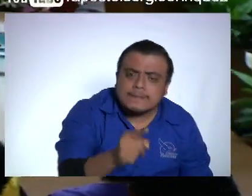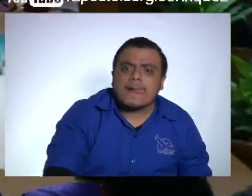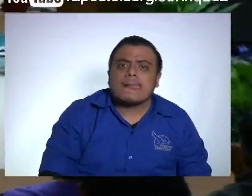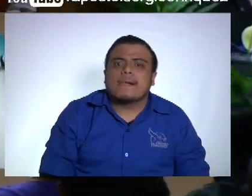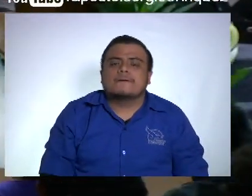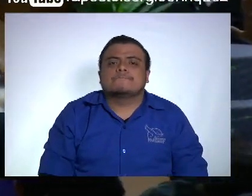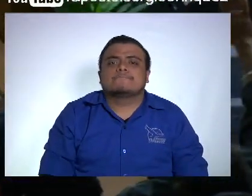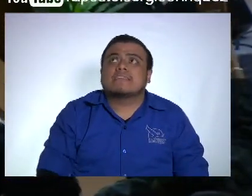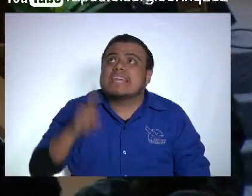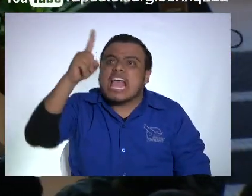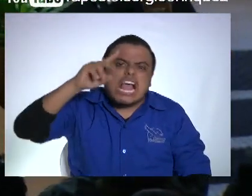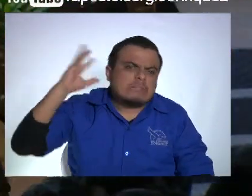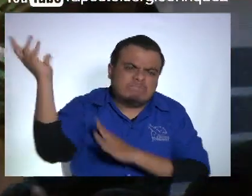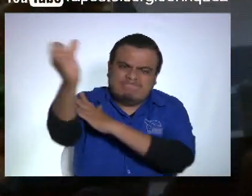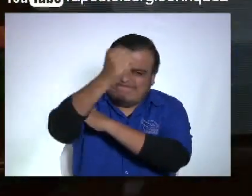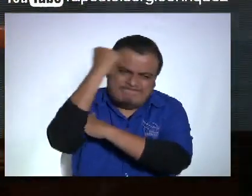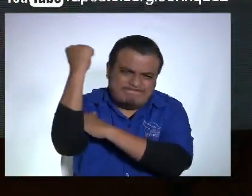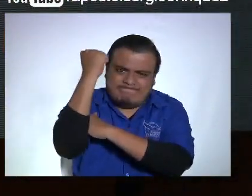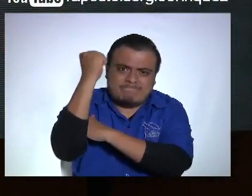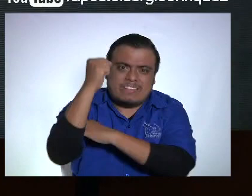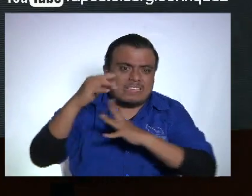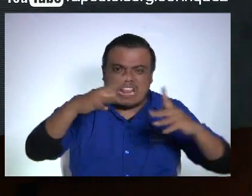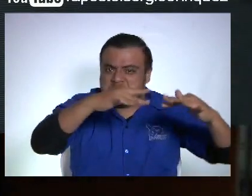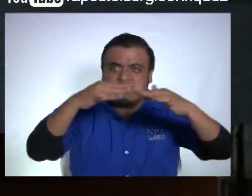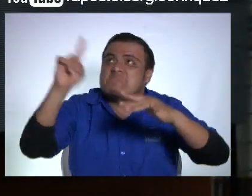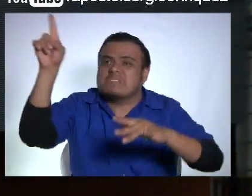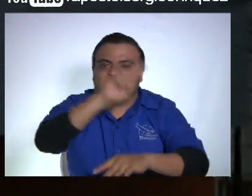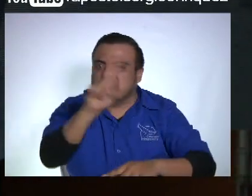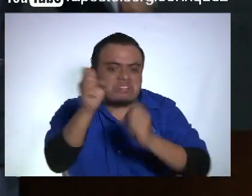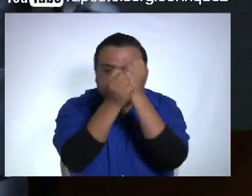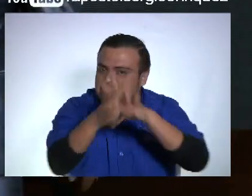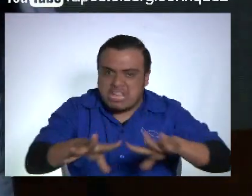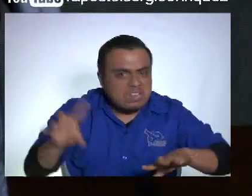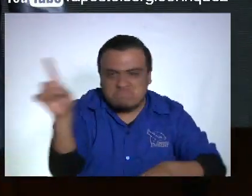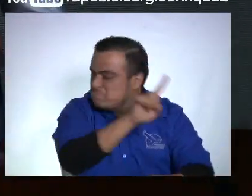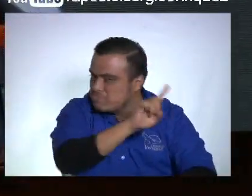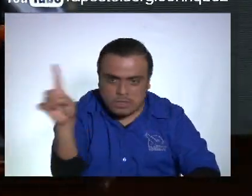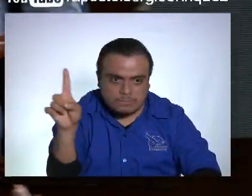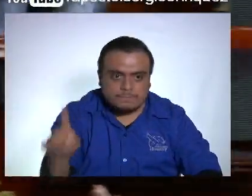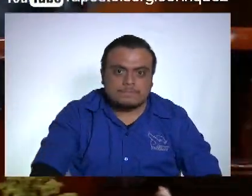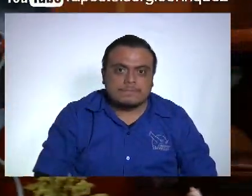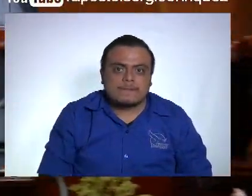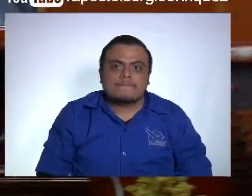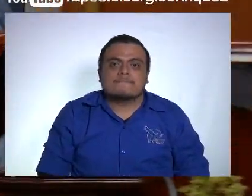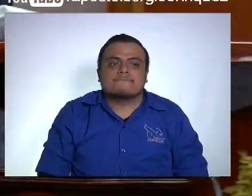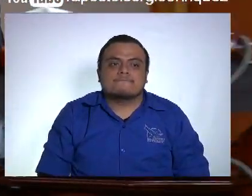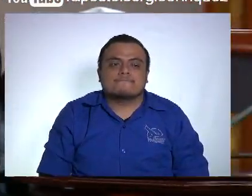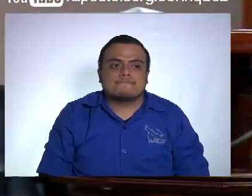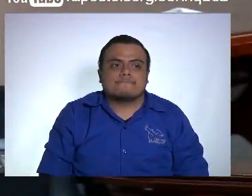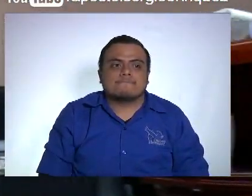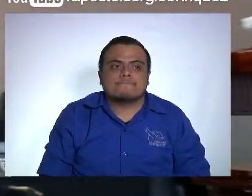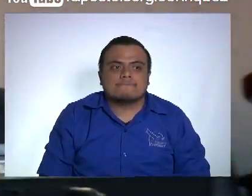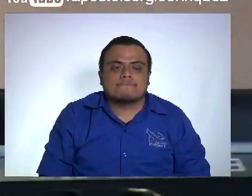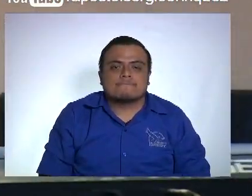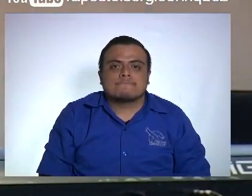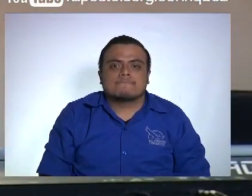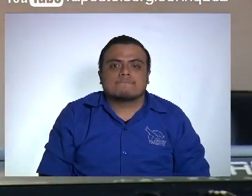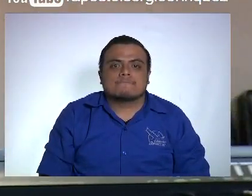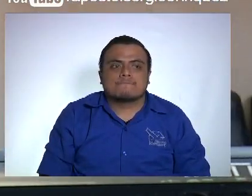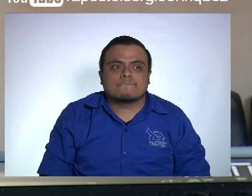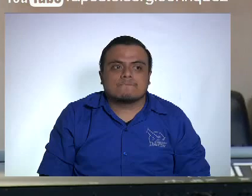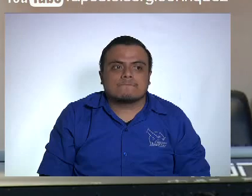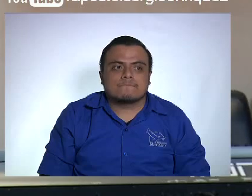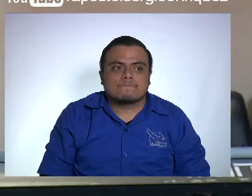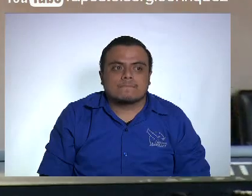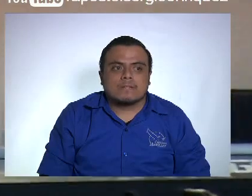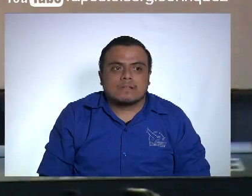guerrero victorioso y no ha perdido ninguna batalla, ni la perderá, hermano, ni la perderá.